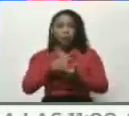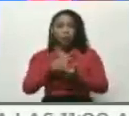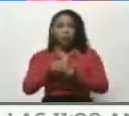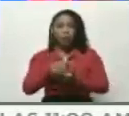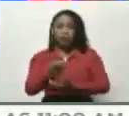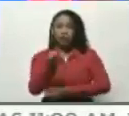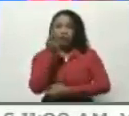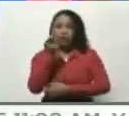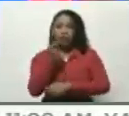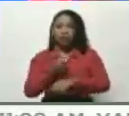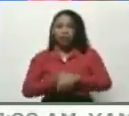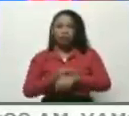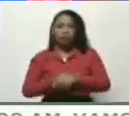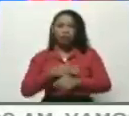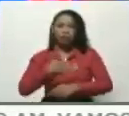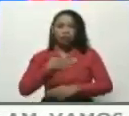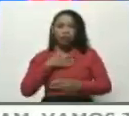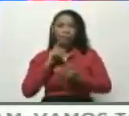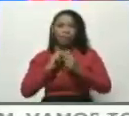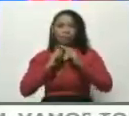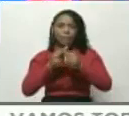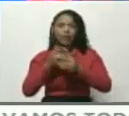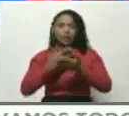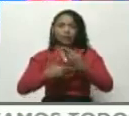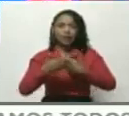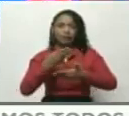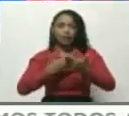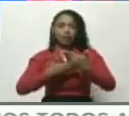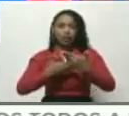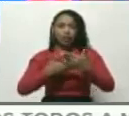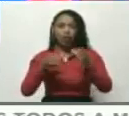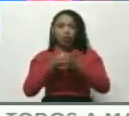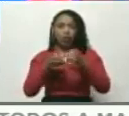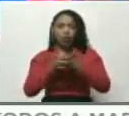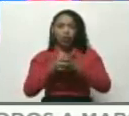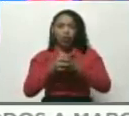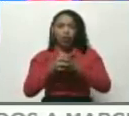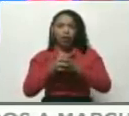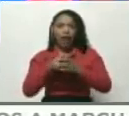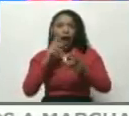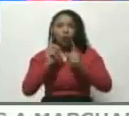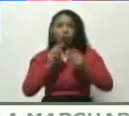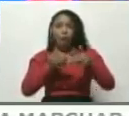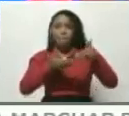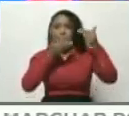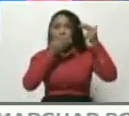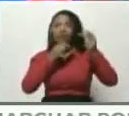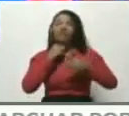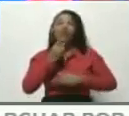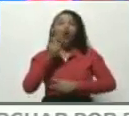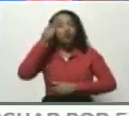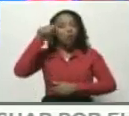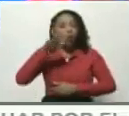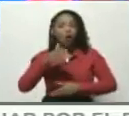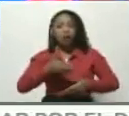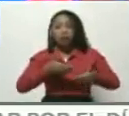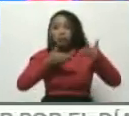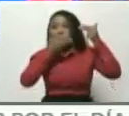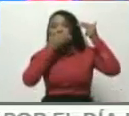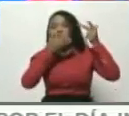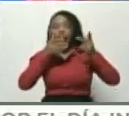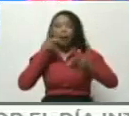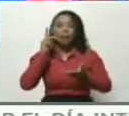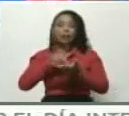ningún momento se puede prestar al servicio de élites que secuestren la voz de los pueblos ni que secuestren la participación de los